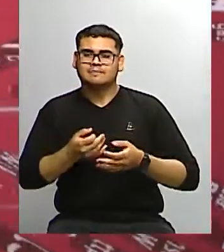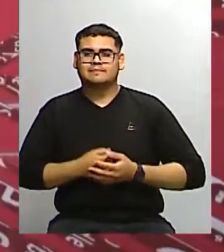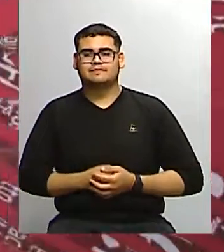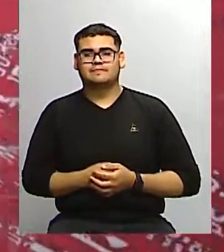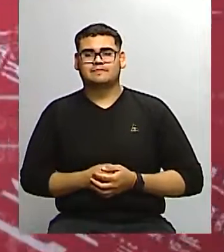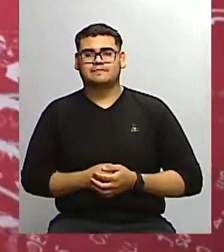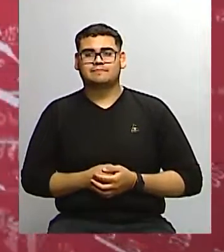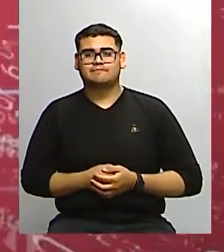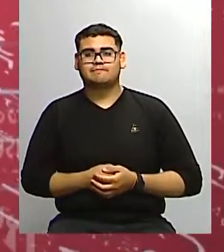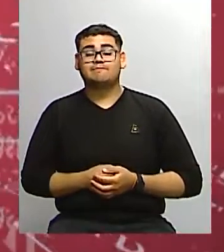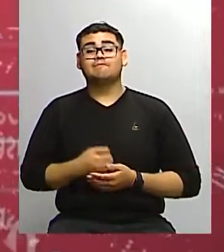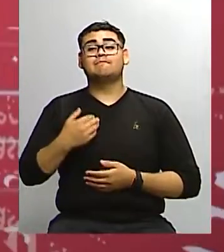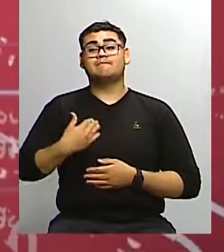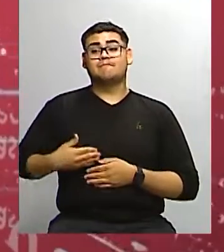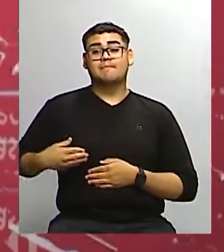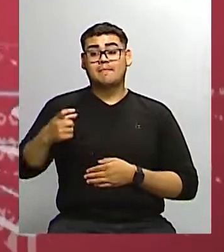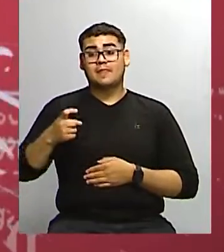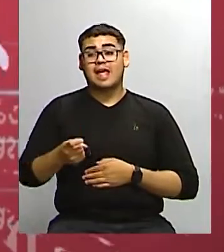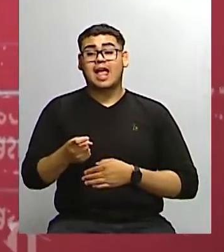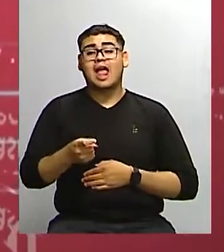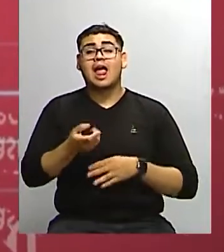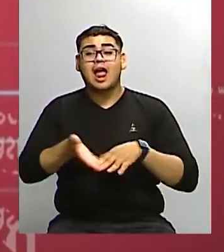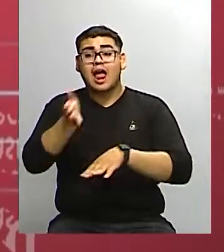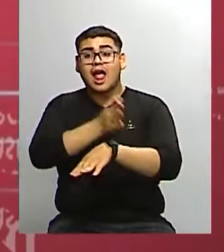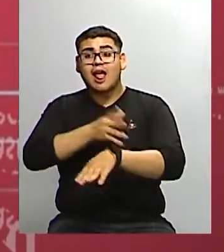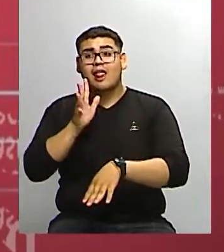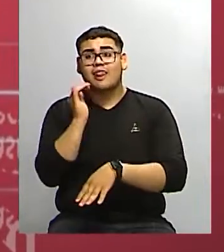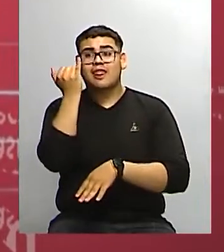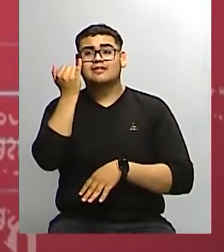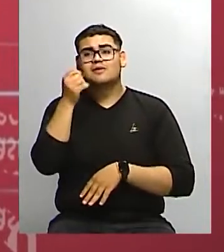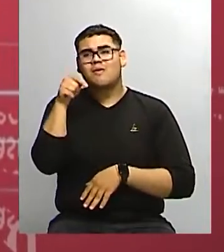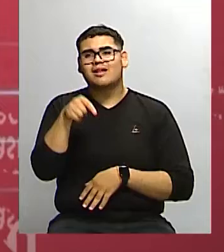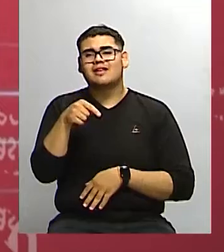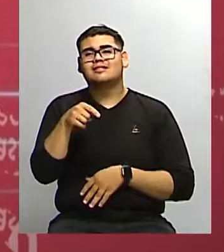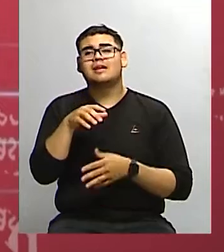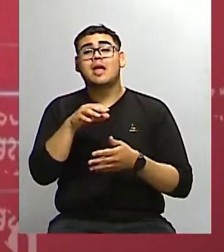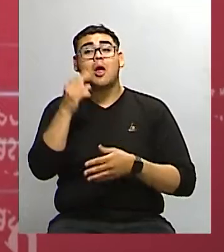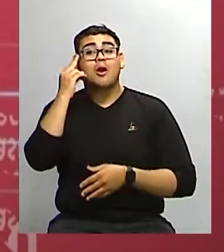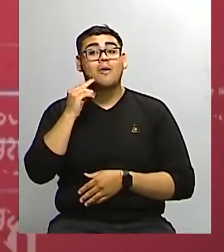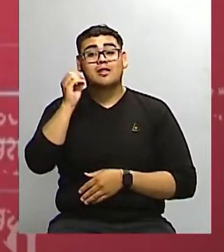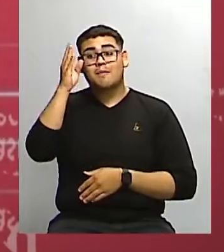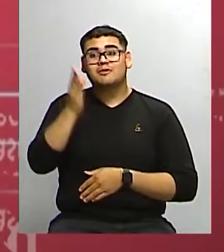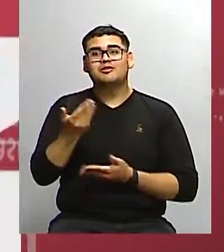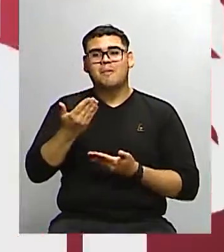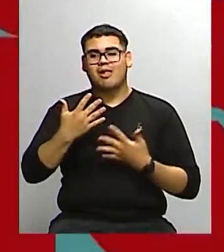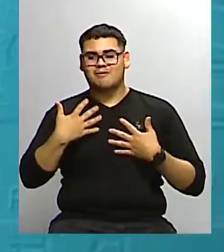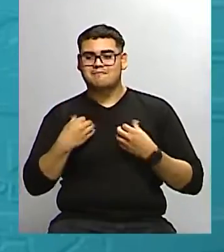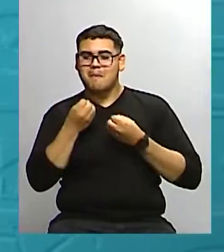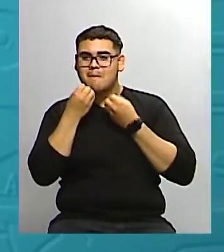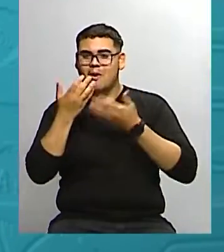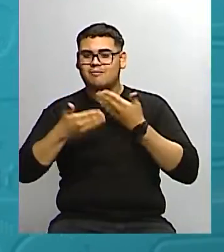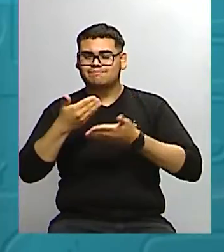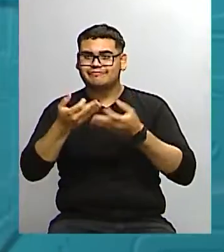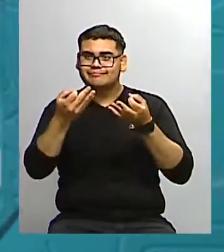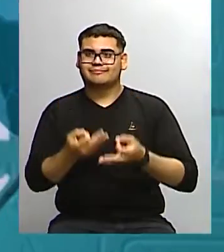teniendo una detección precoz de un cáncer de mama, tiene una gran posibilidad, más del 90% de ser curado. Y también